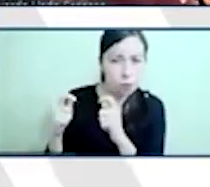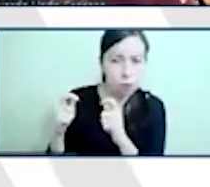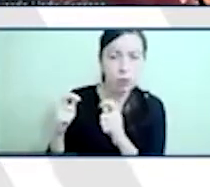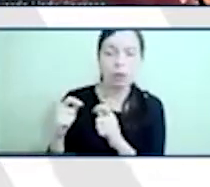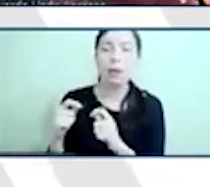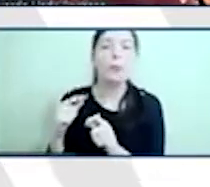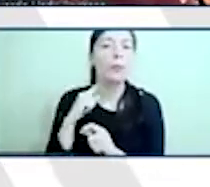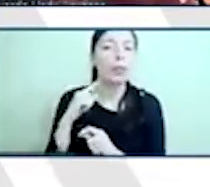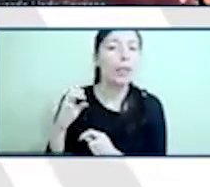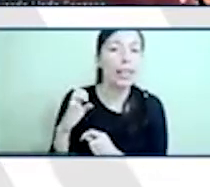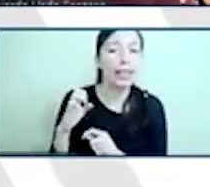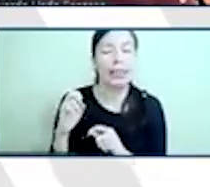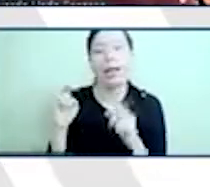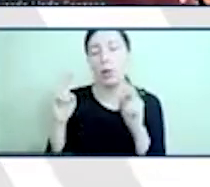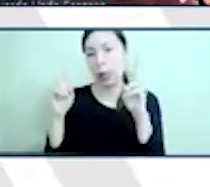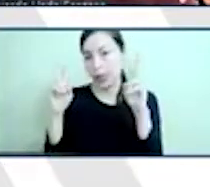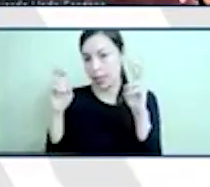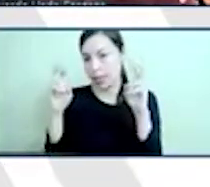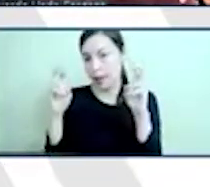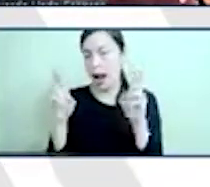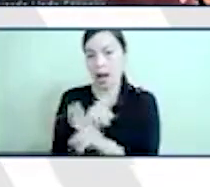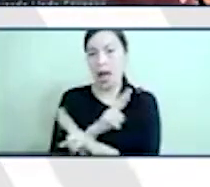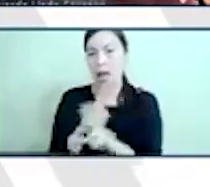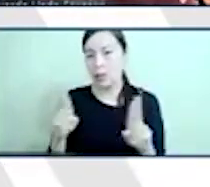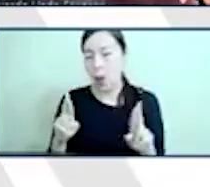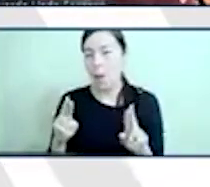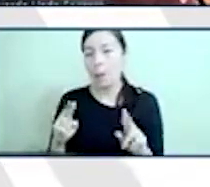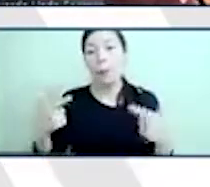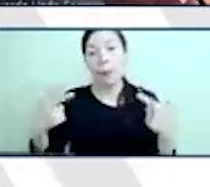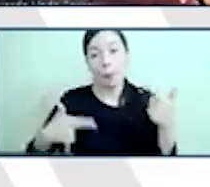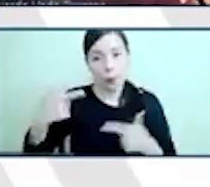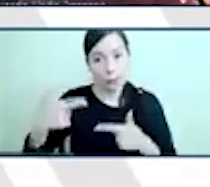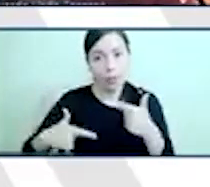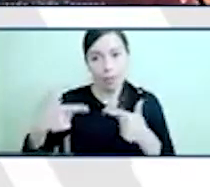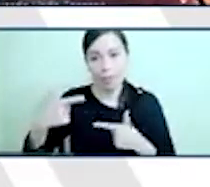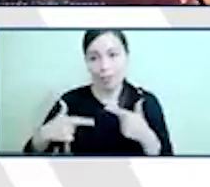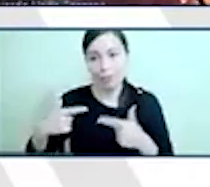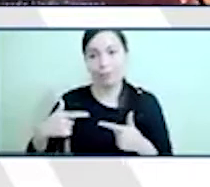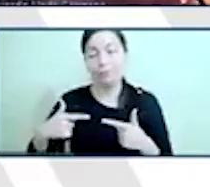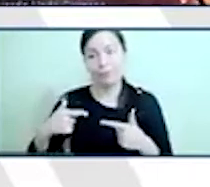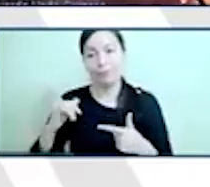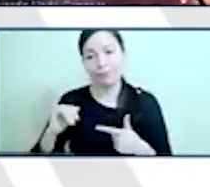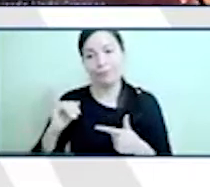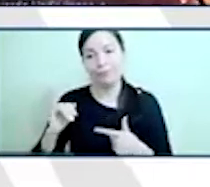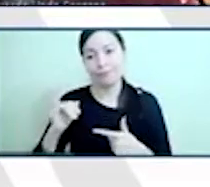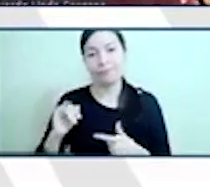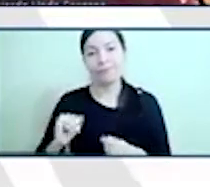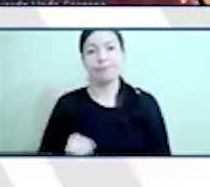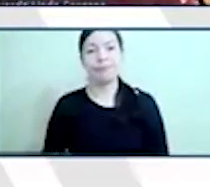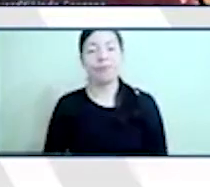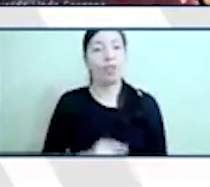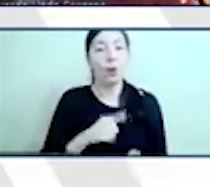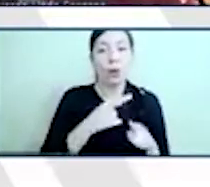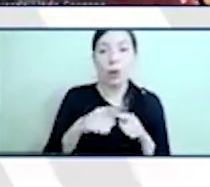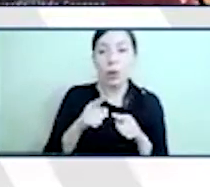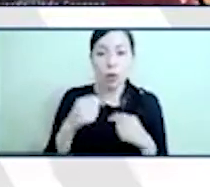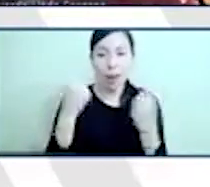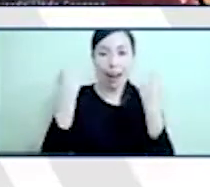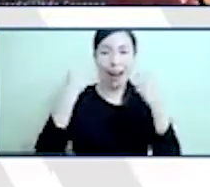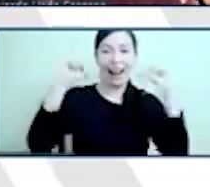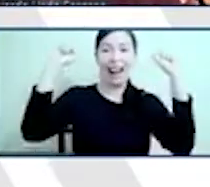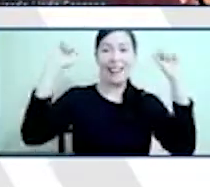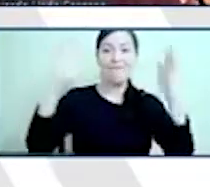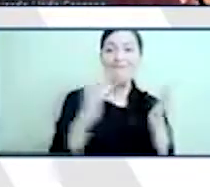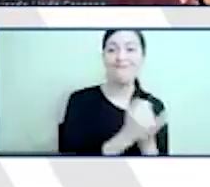les decía, todo un tema muy nacionalista respecto a no dejar que los otros tomaran la delantera, pero